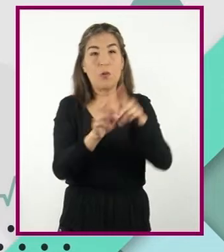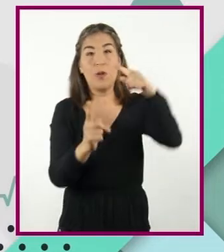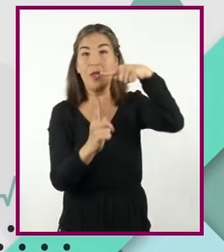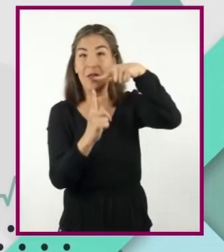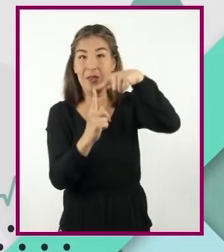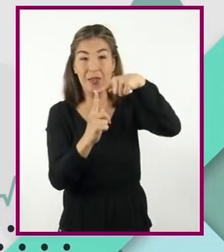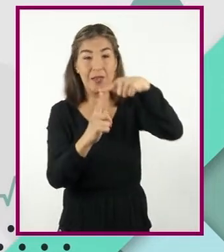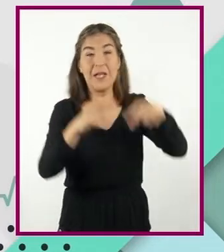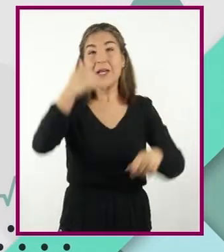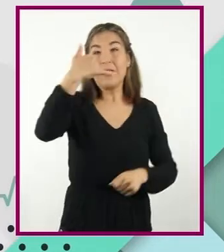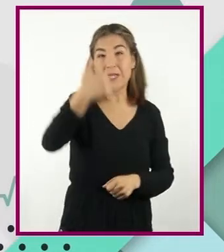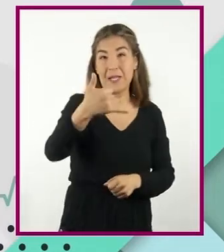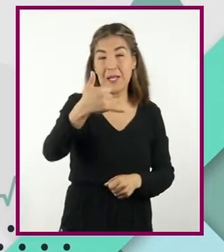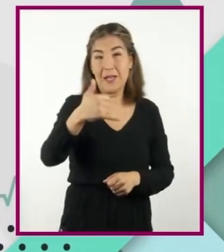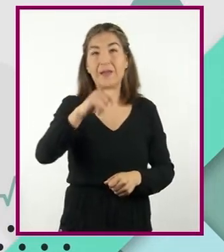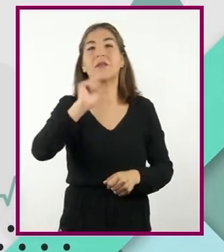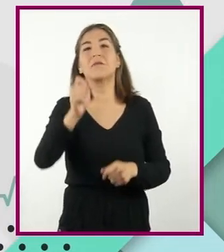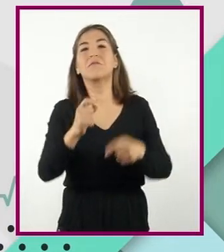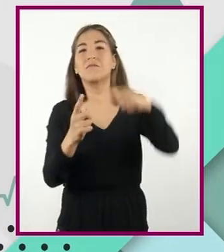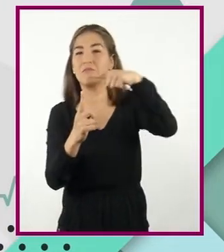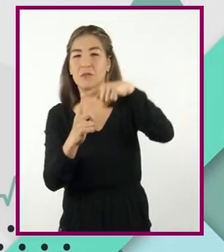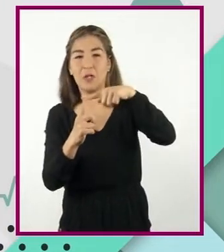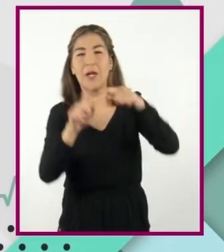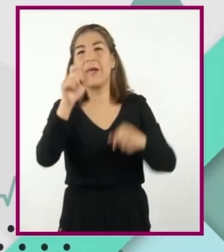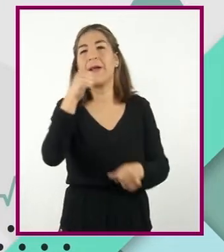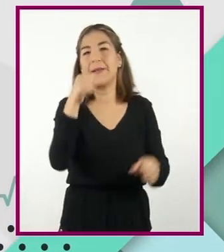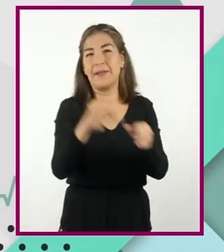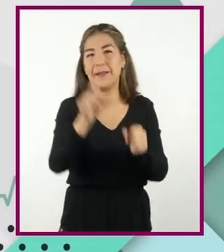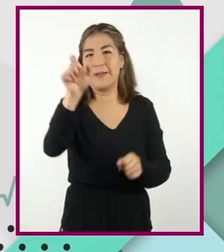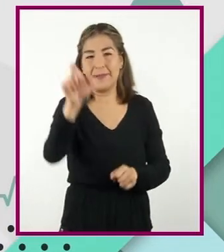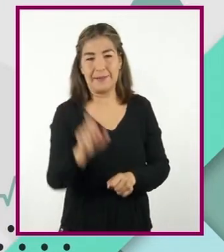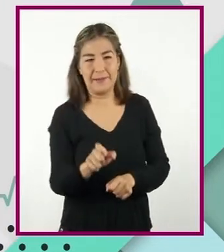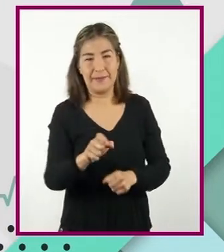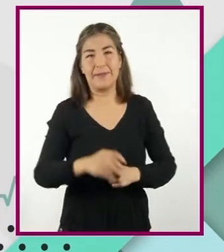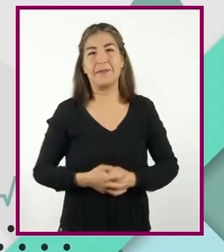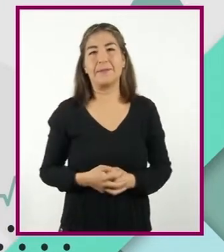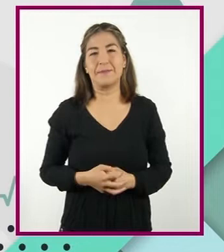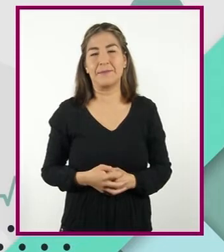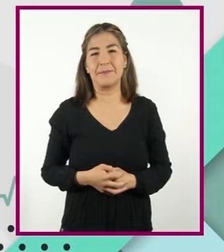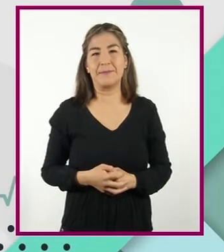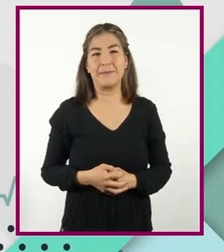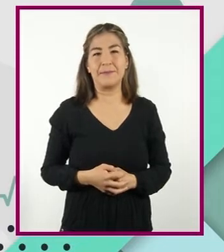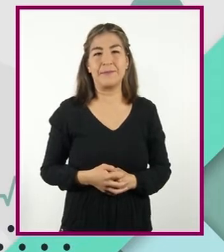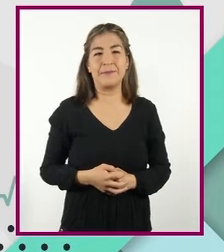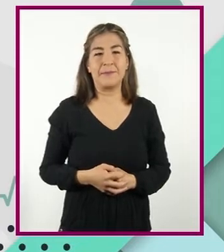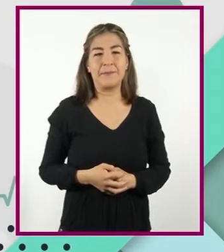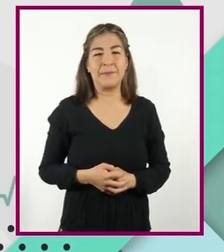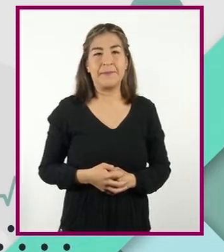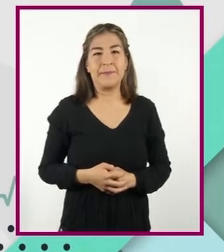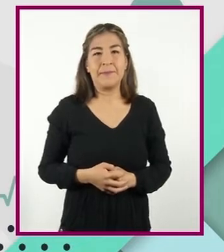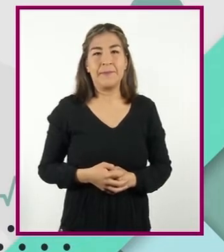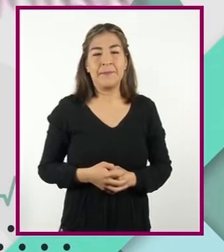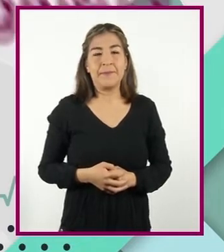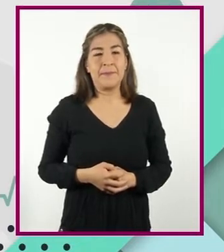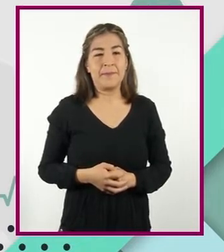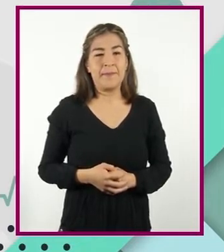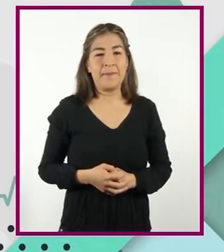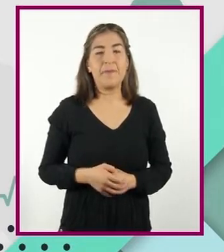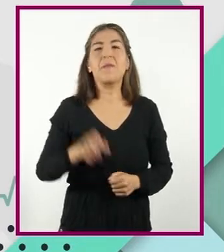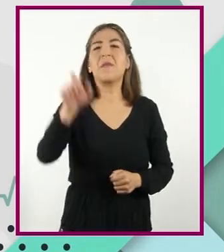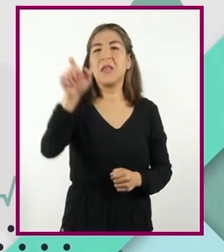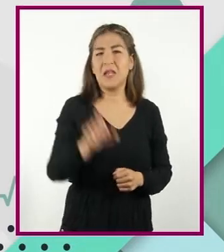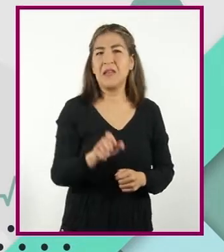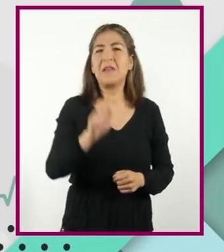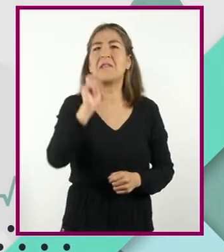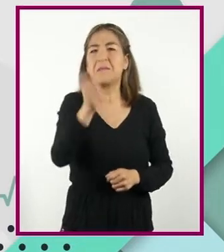Y entre el valor correspondiente de la primera magnitud X. X representa